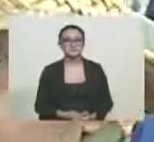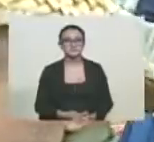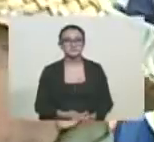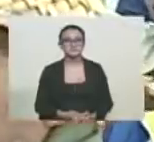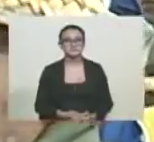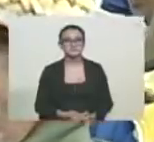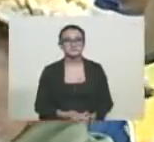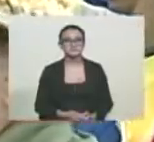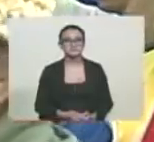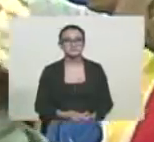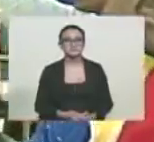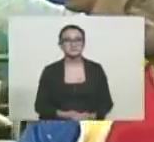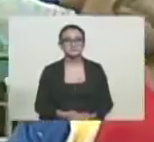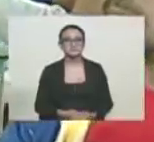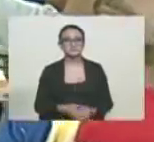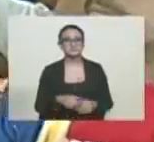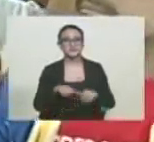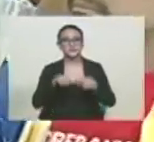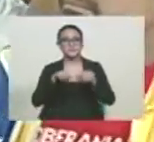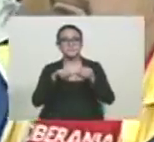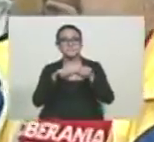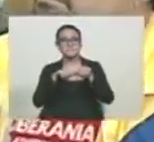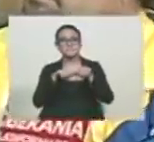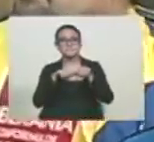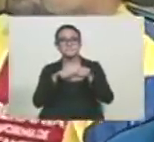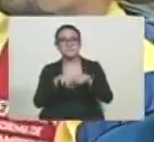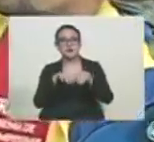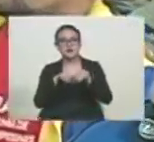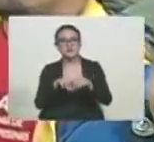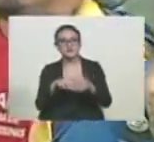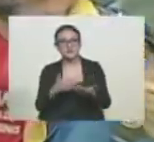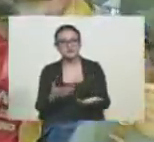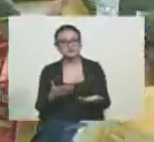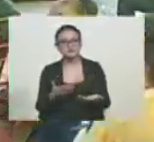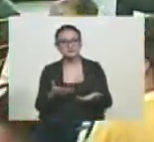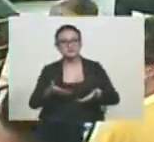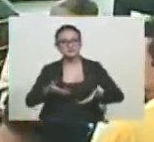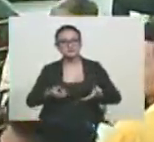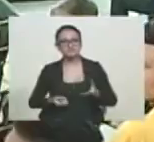Esta marcha que nació bajo las necesidades